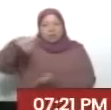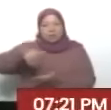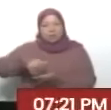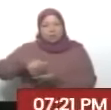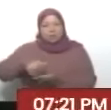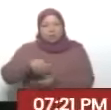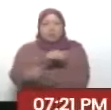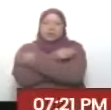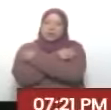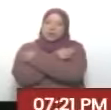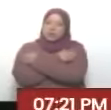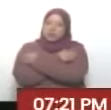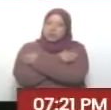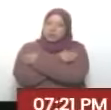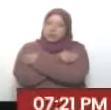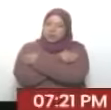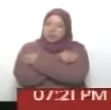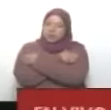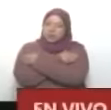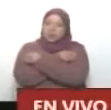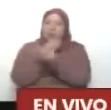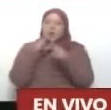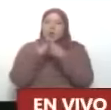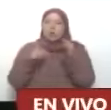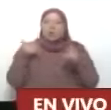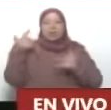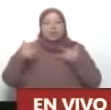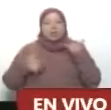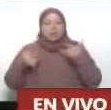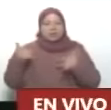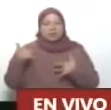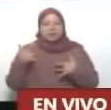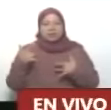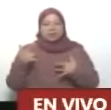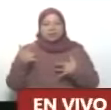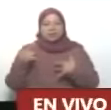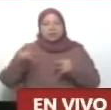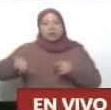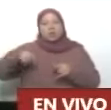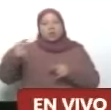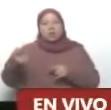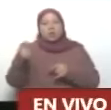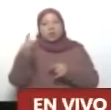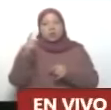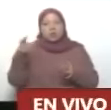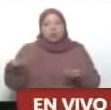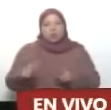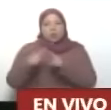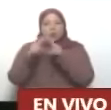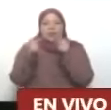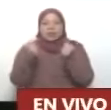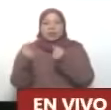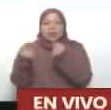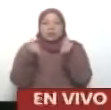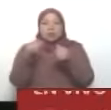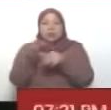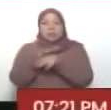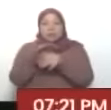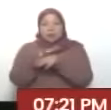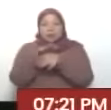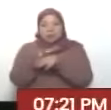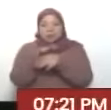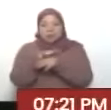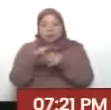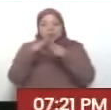mis felicitaciones, pues, por todo lo que están haciendo. Luego nos tocó el encuentro económico el martes, con todos